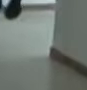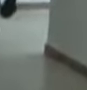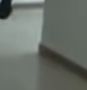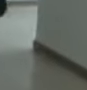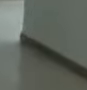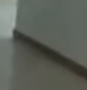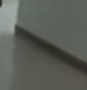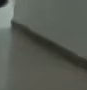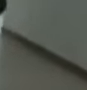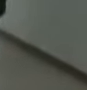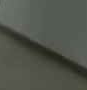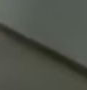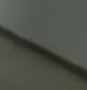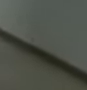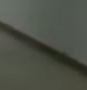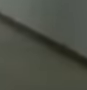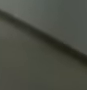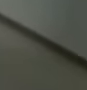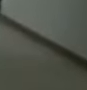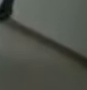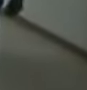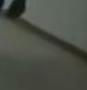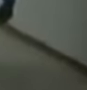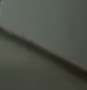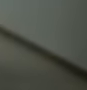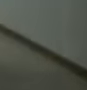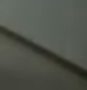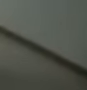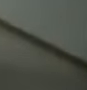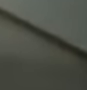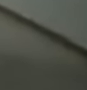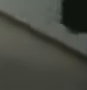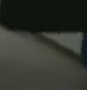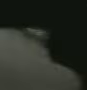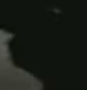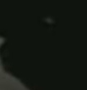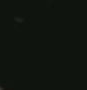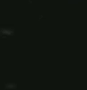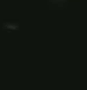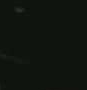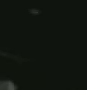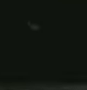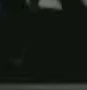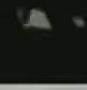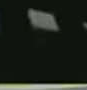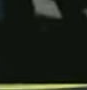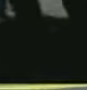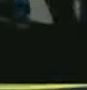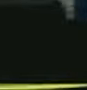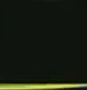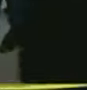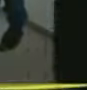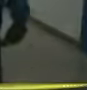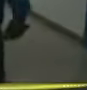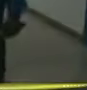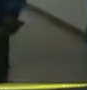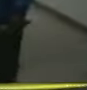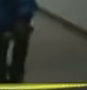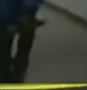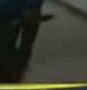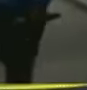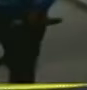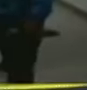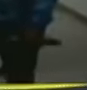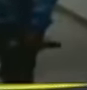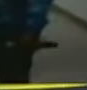Bolívar con las tropas libertadoras que luego irían al sur siempre es una gran emoción una gran alegría